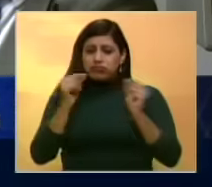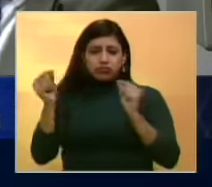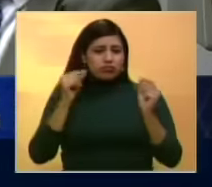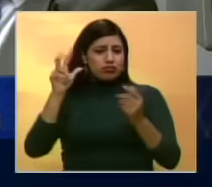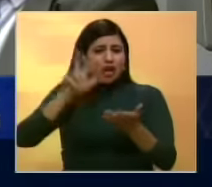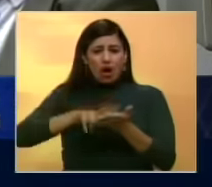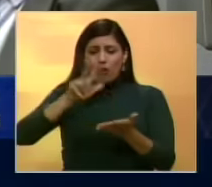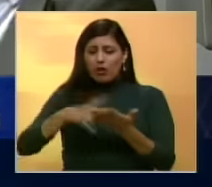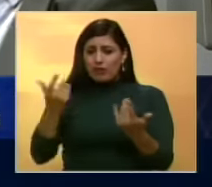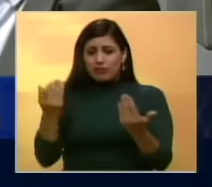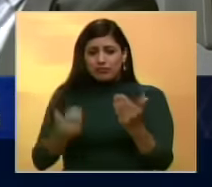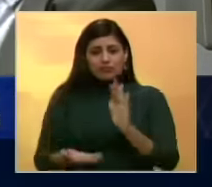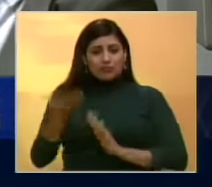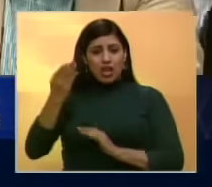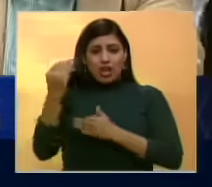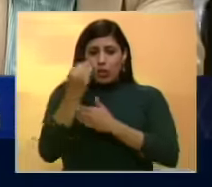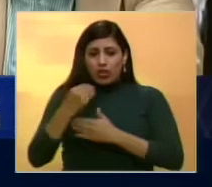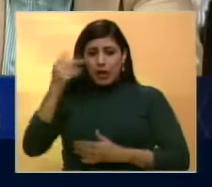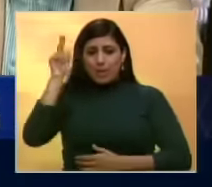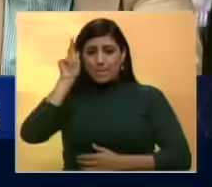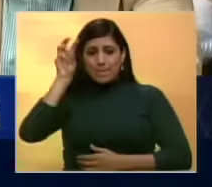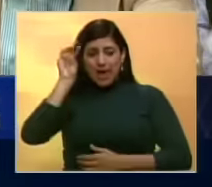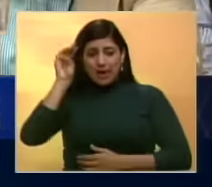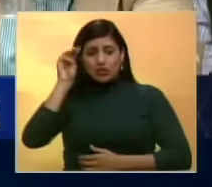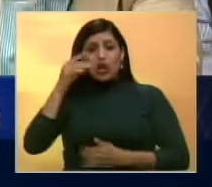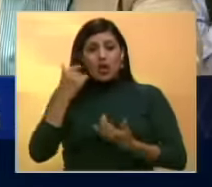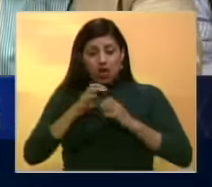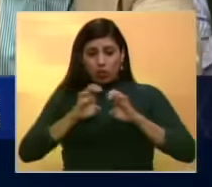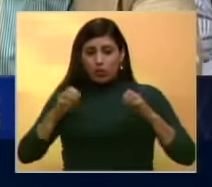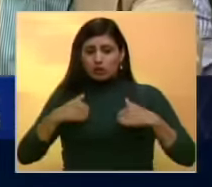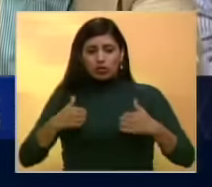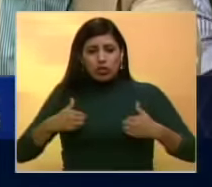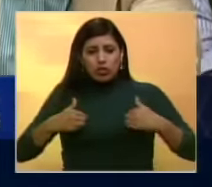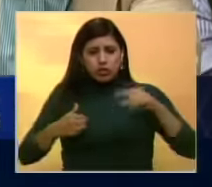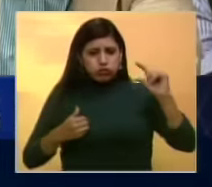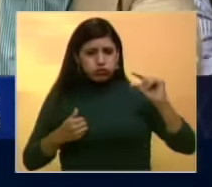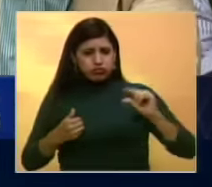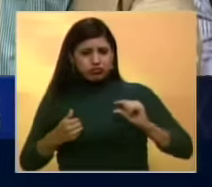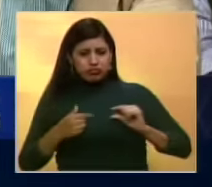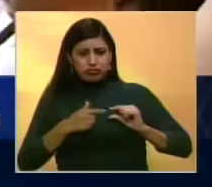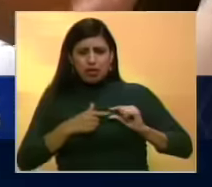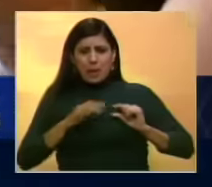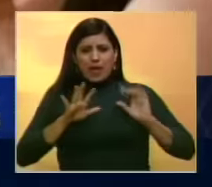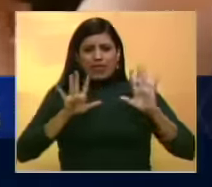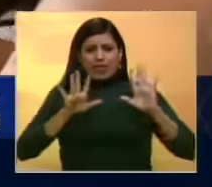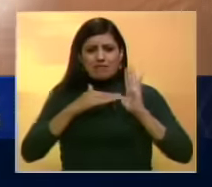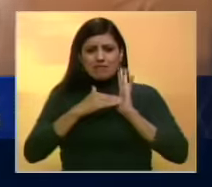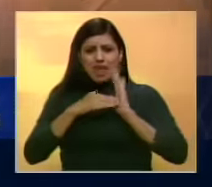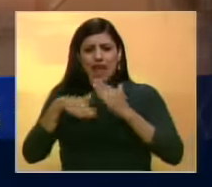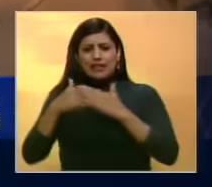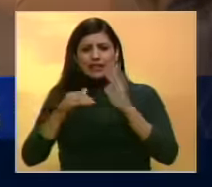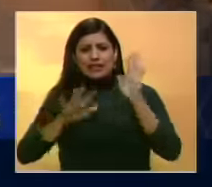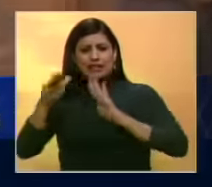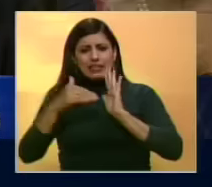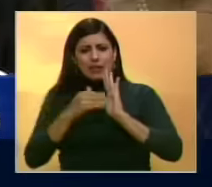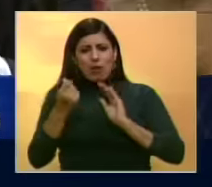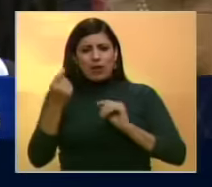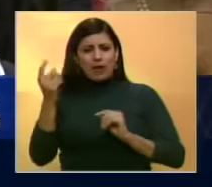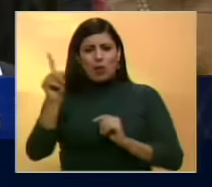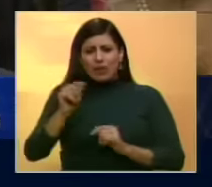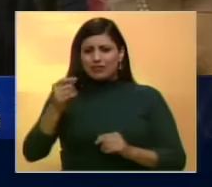cláusulas de protección social agregó que los educadores no pueden seguir viviendo con sueldos que oscilan entre 10 y 15,000 bolívares